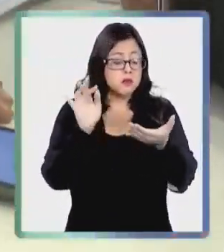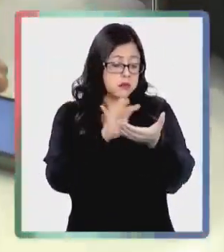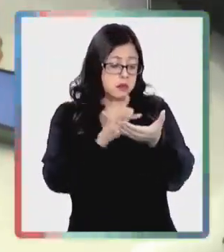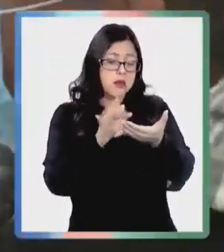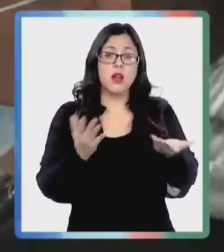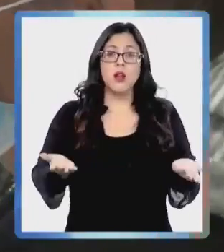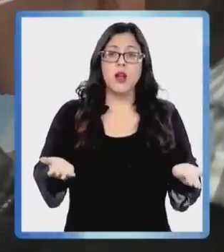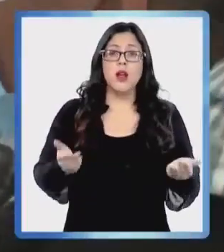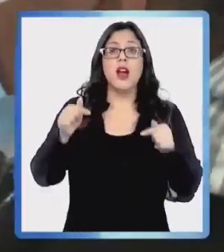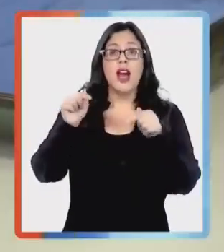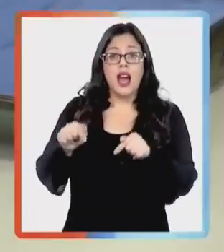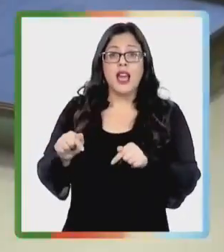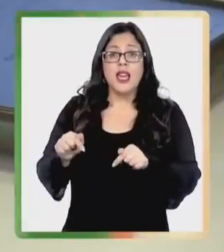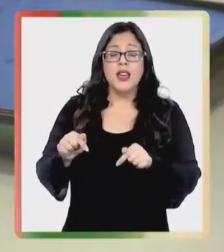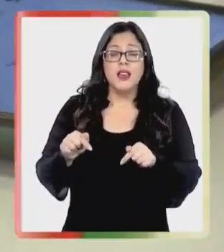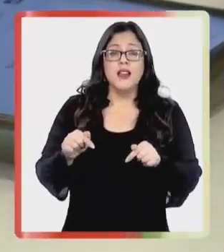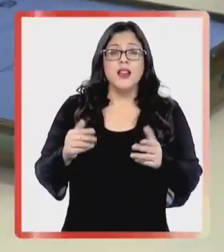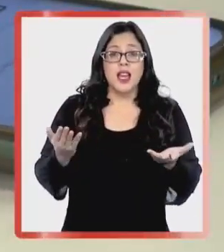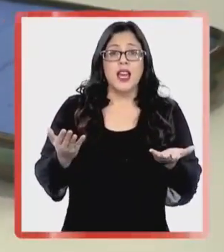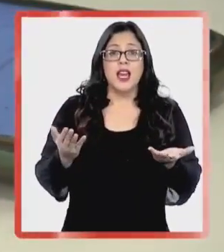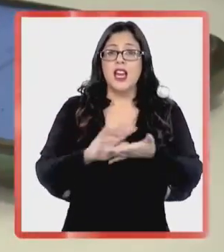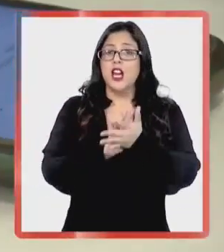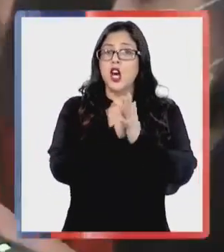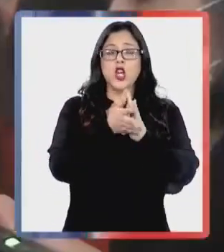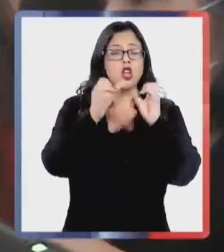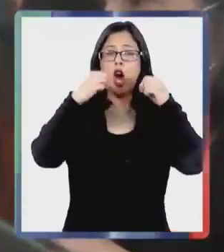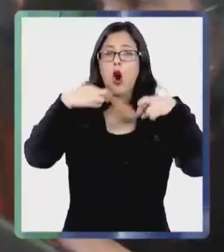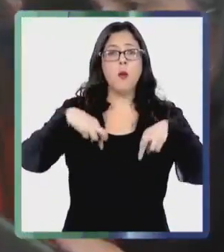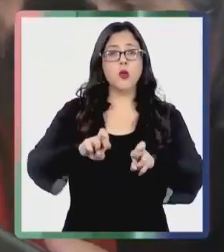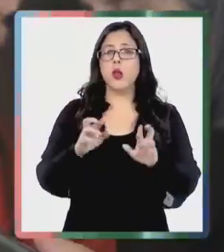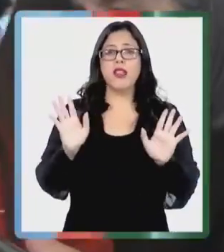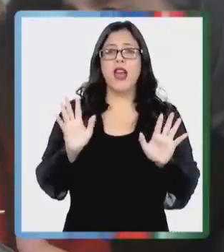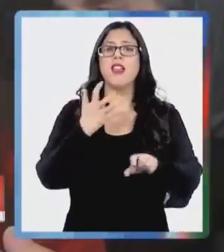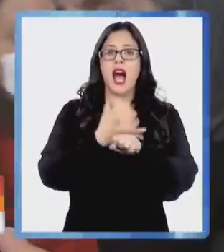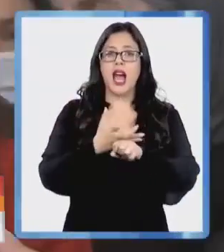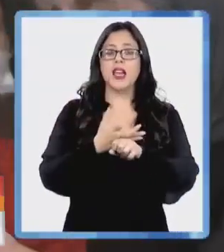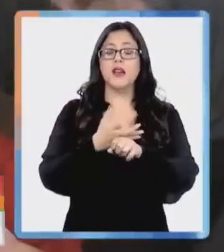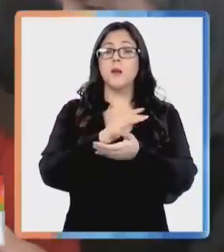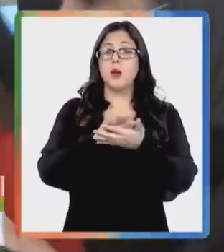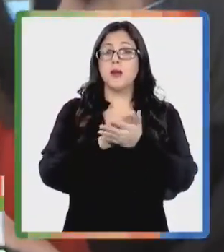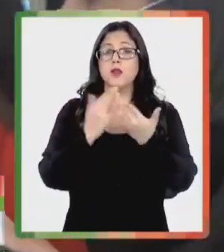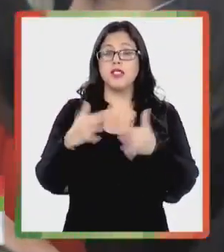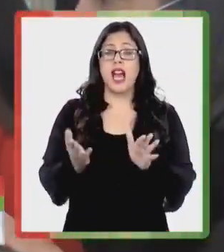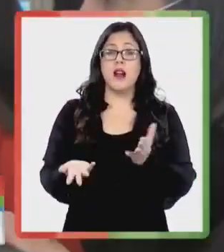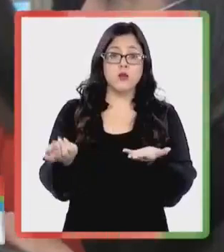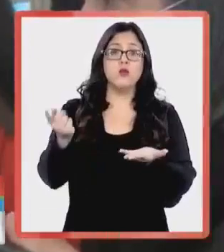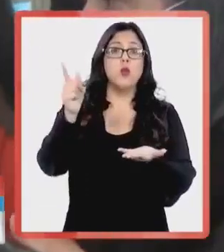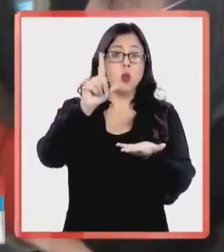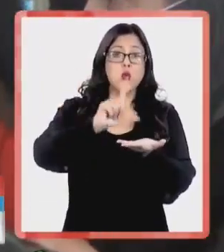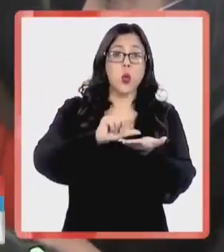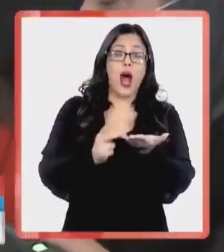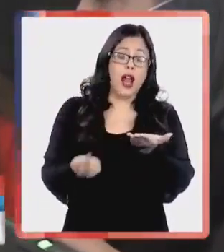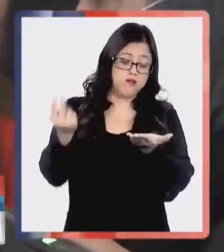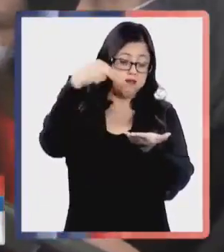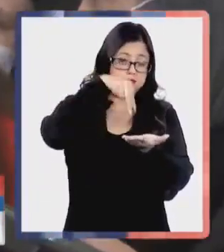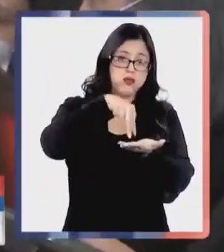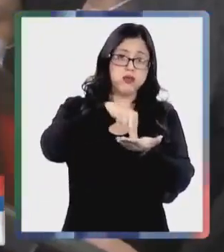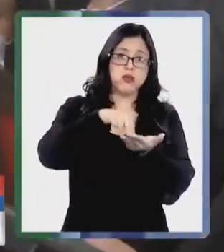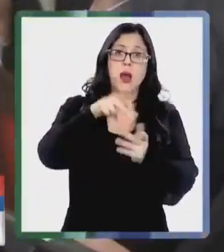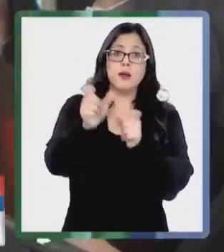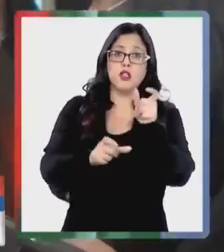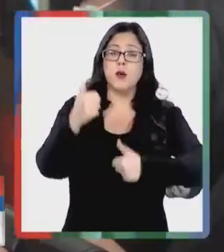smartphone? Estamos abiertos a ocupar todas las posibilidades. La verdad es que al tener ya un espacio físico, al tener profesionales que